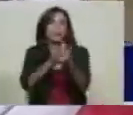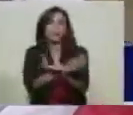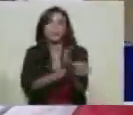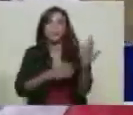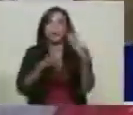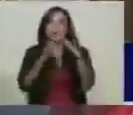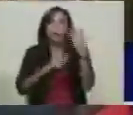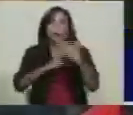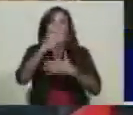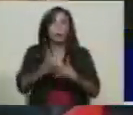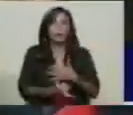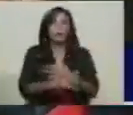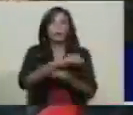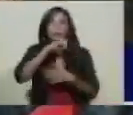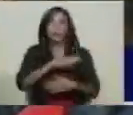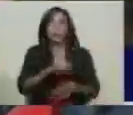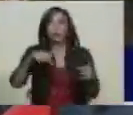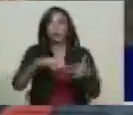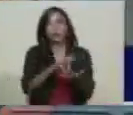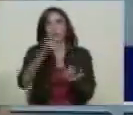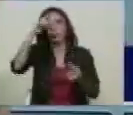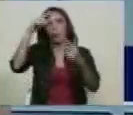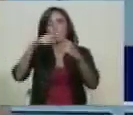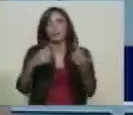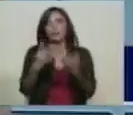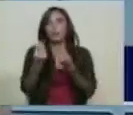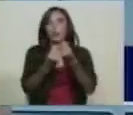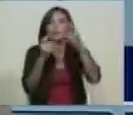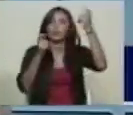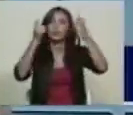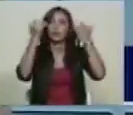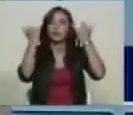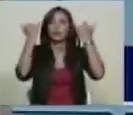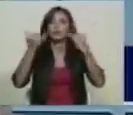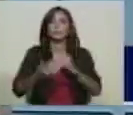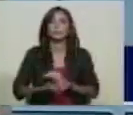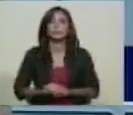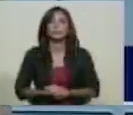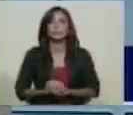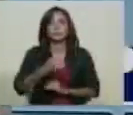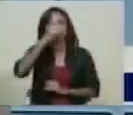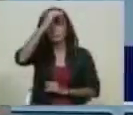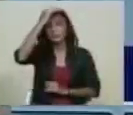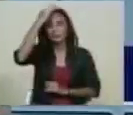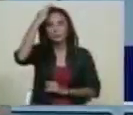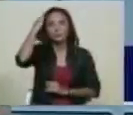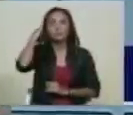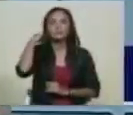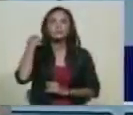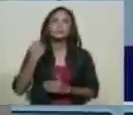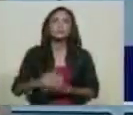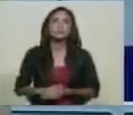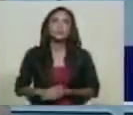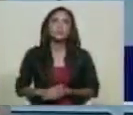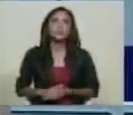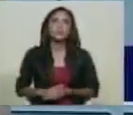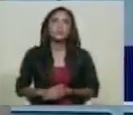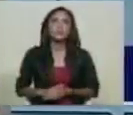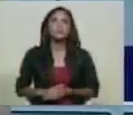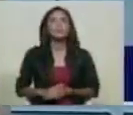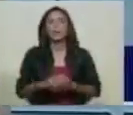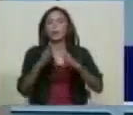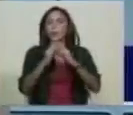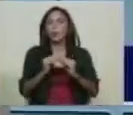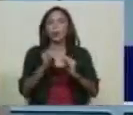y al proyecto histórico de país que nos hemos trazado junto al comandante Chávez. De esa manera, cumpliendo su instrucción que nos dio en la plenaria de cierre del tercer